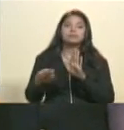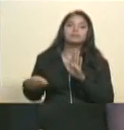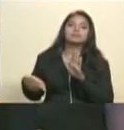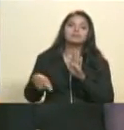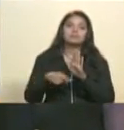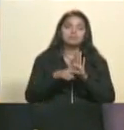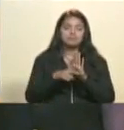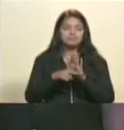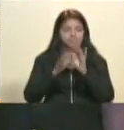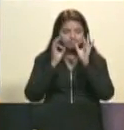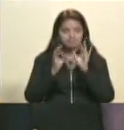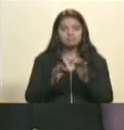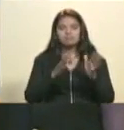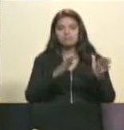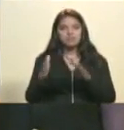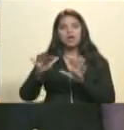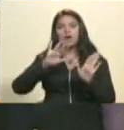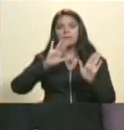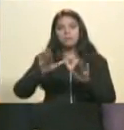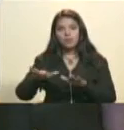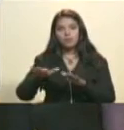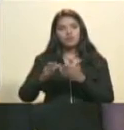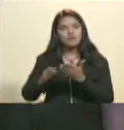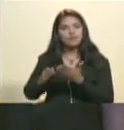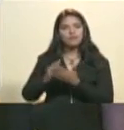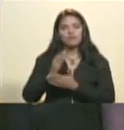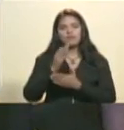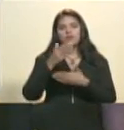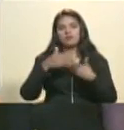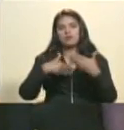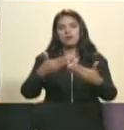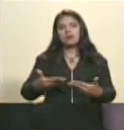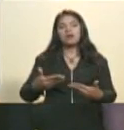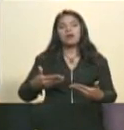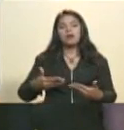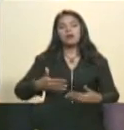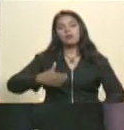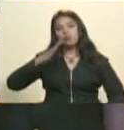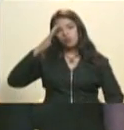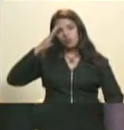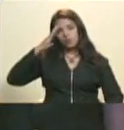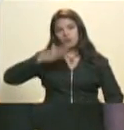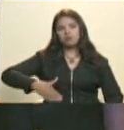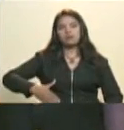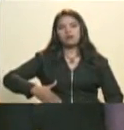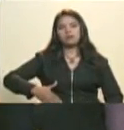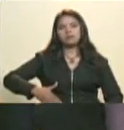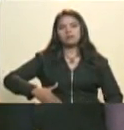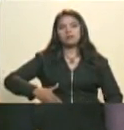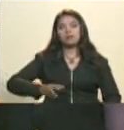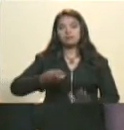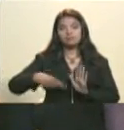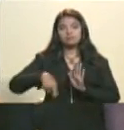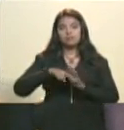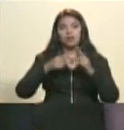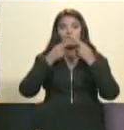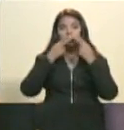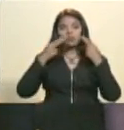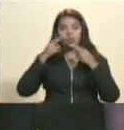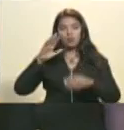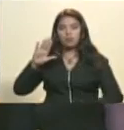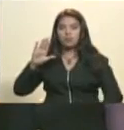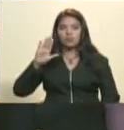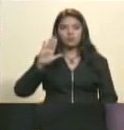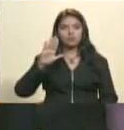su incondicional apoyo y lealtad a nuestro comandante en jefe y reitera el compromiso